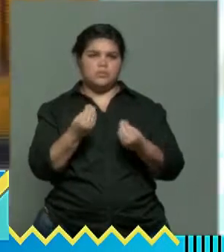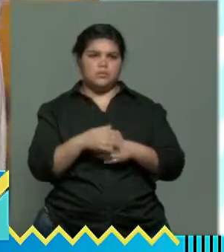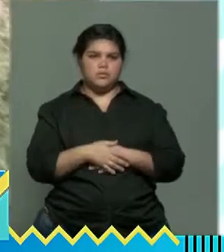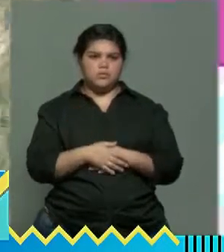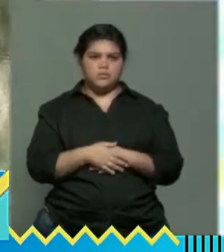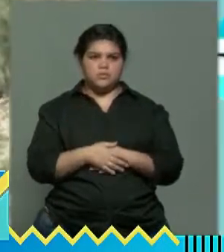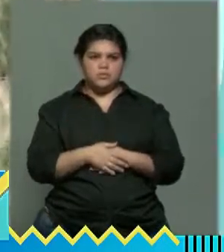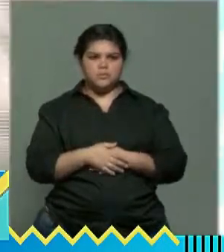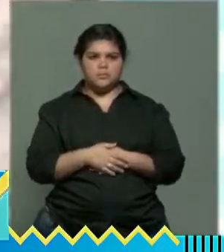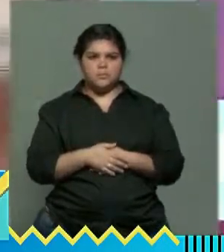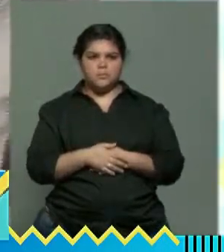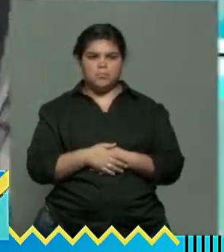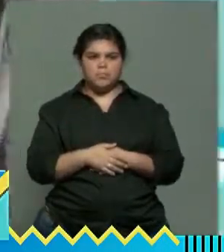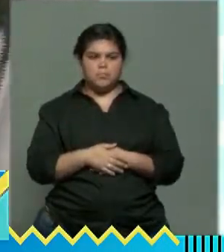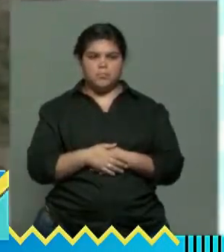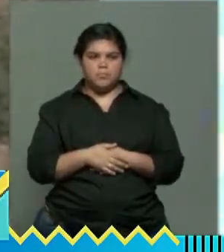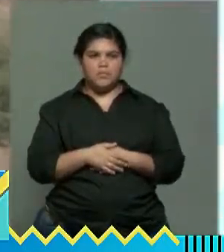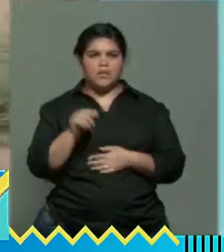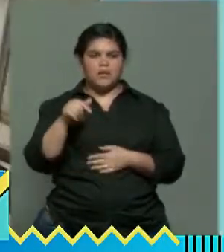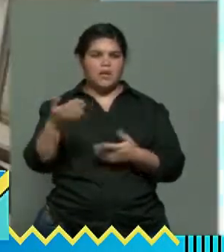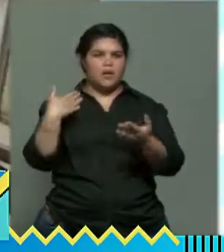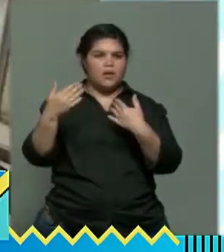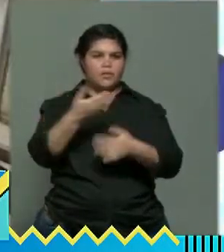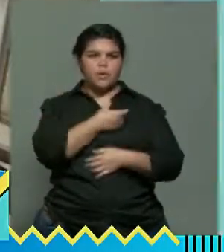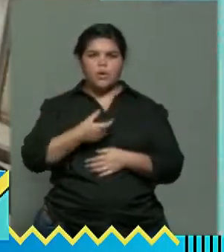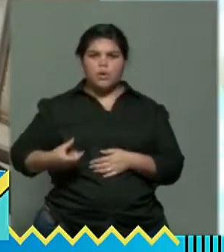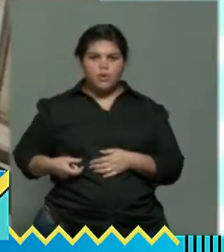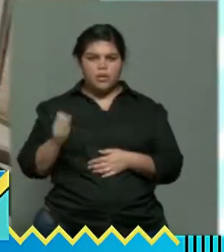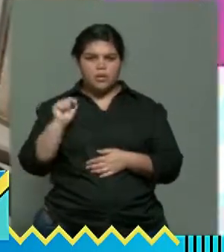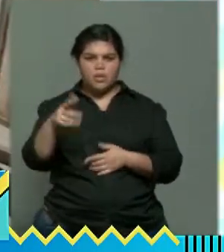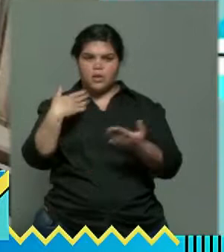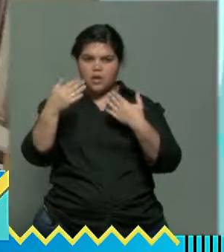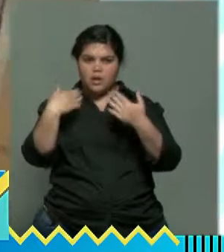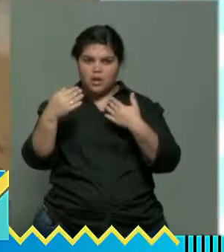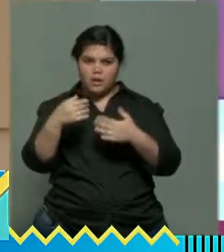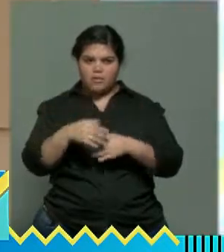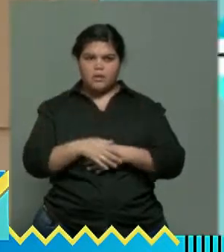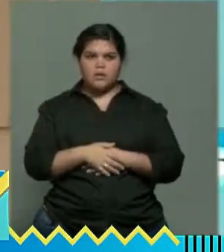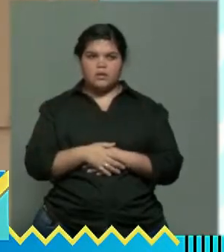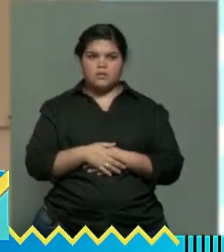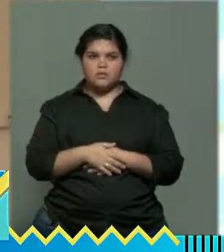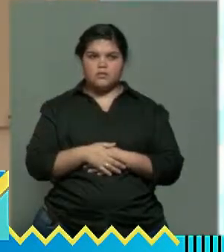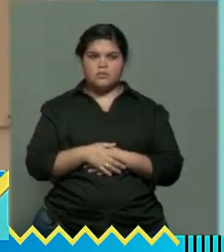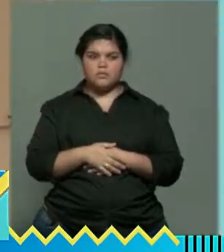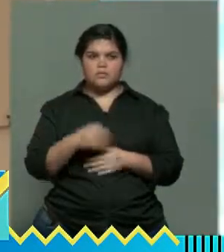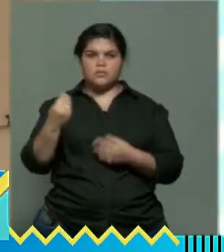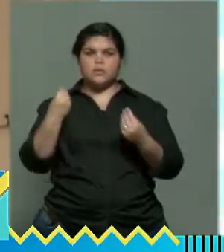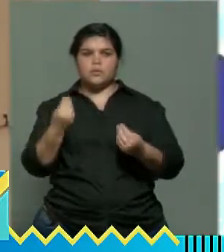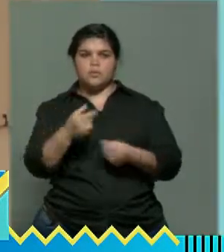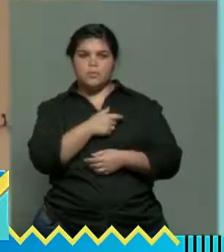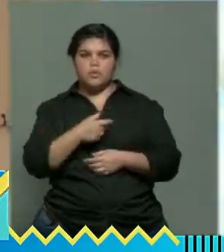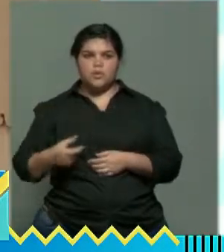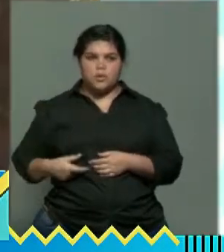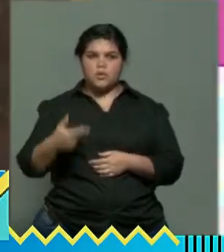día, lo hacemos en este canal, hablamos con nuestro gobernador, encontramos el punto de encuentro, nos encolumnamos, vamos con otros gobernadores, con otros